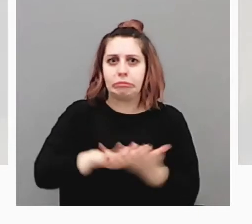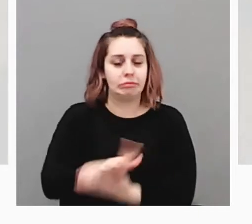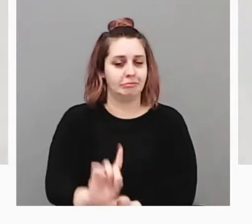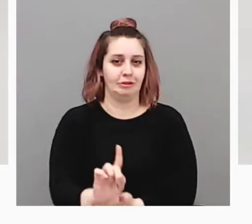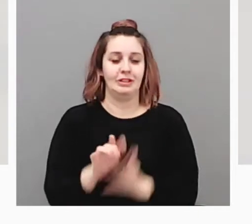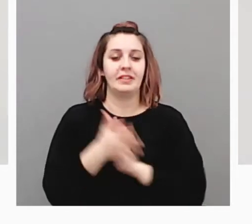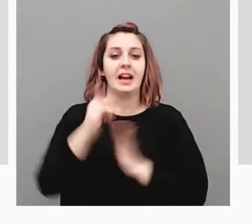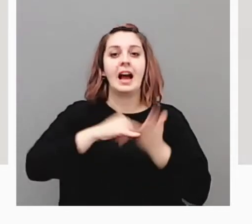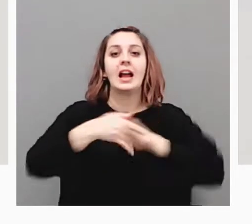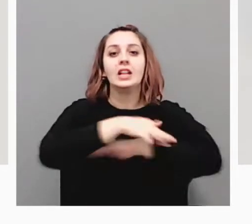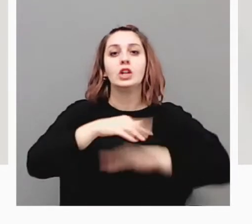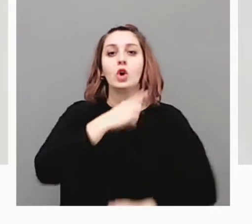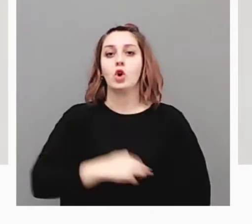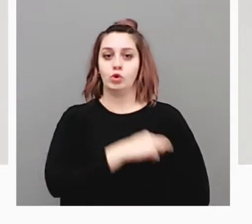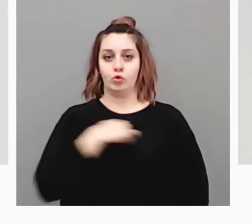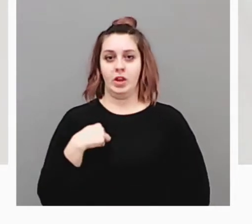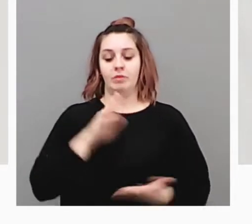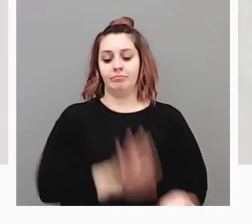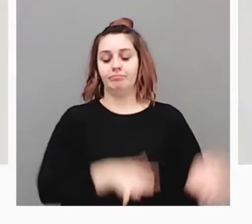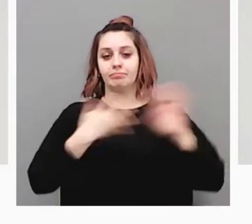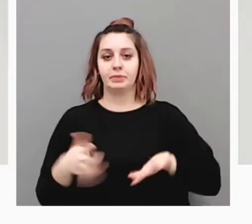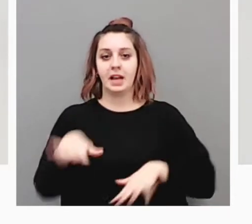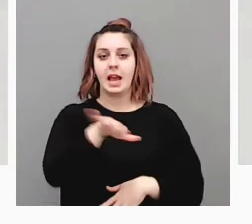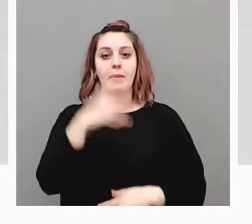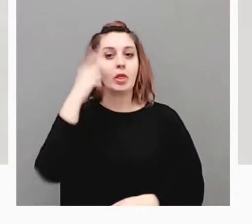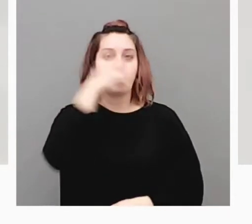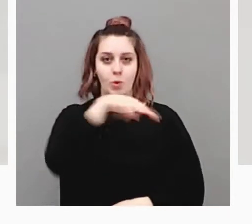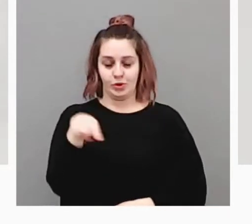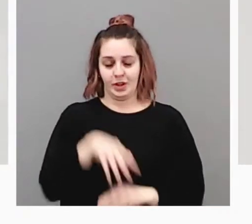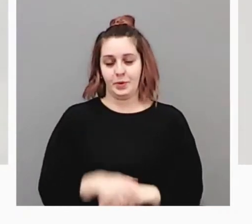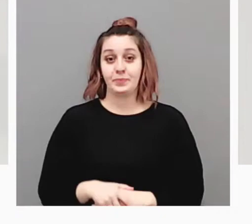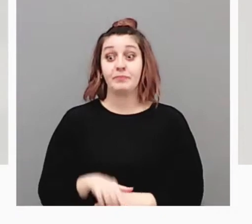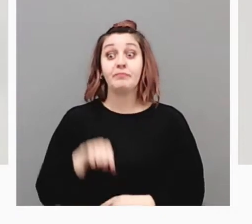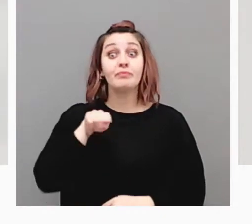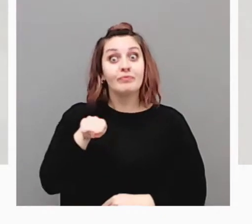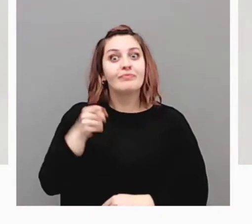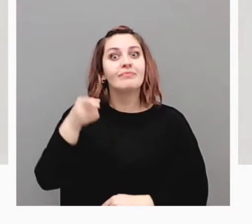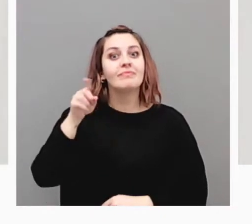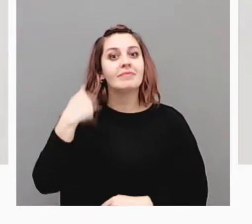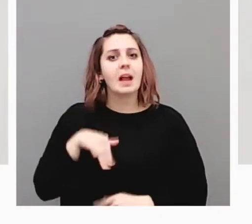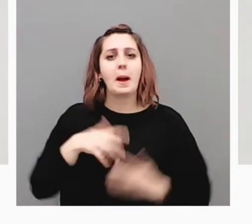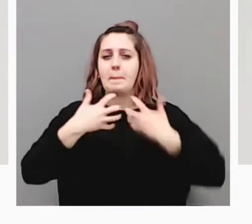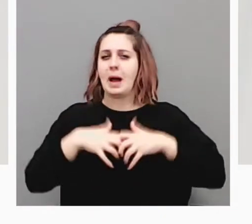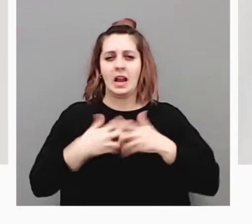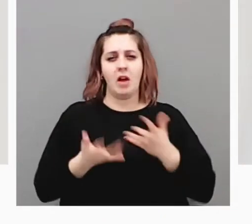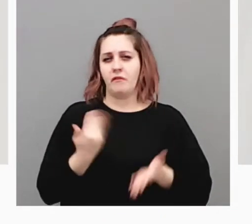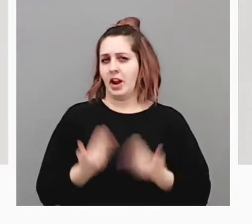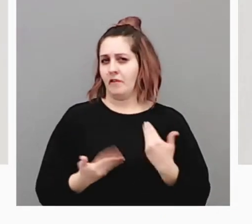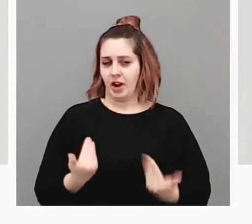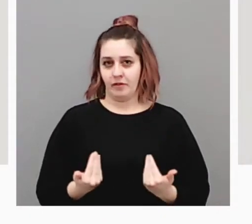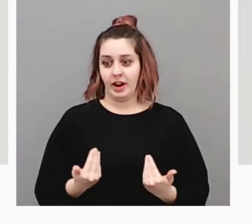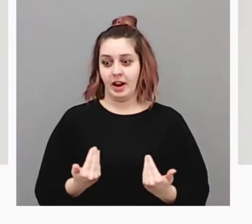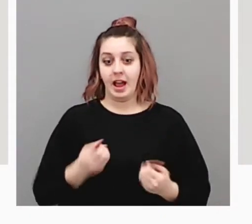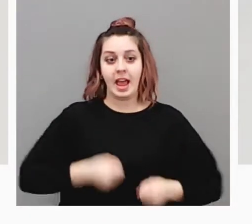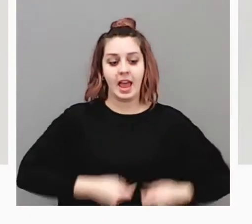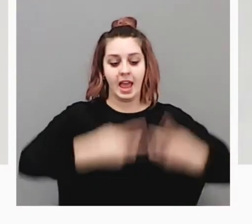arquitectos suizos su reconversión en espacio museístico. Aquí se ha prescindido de toda la maquinaria, se ha puesto en valor el